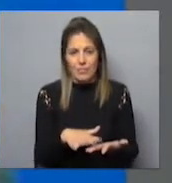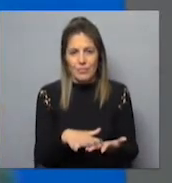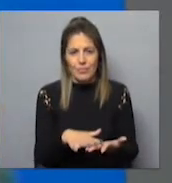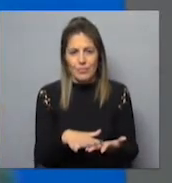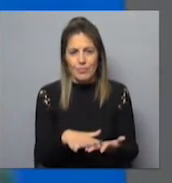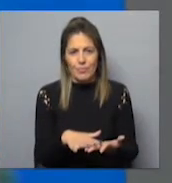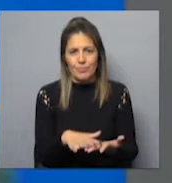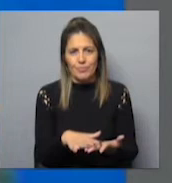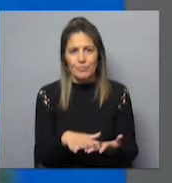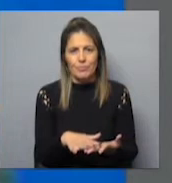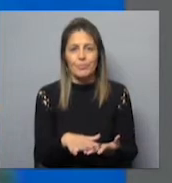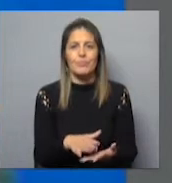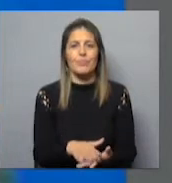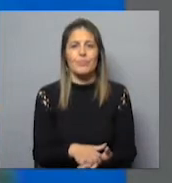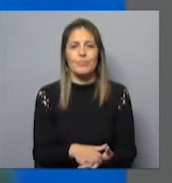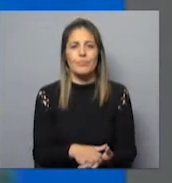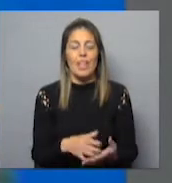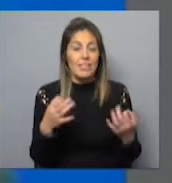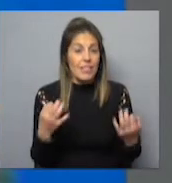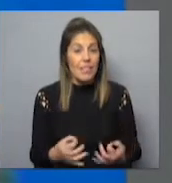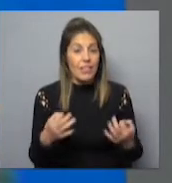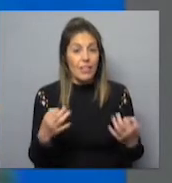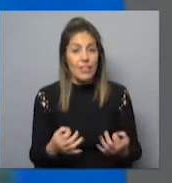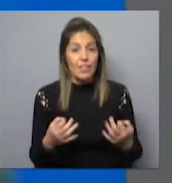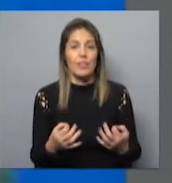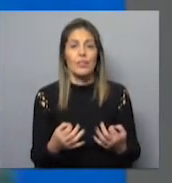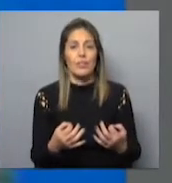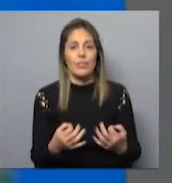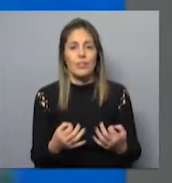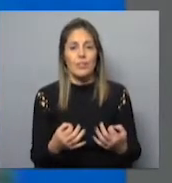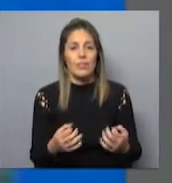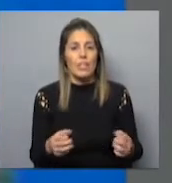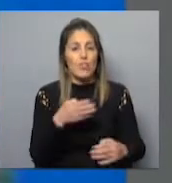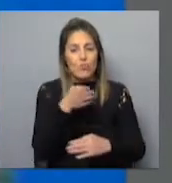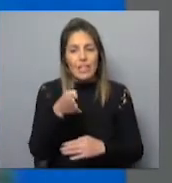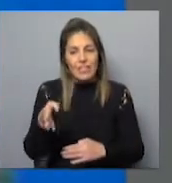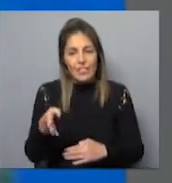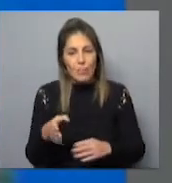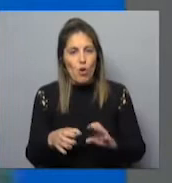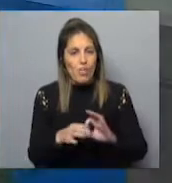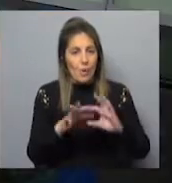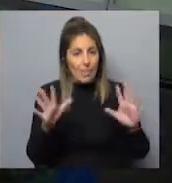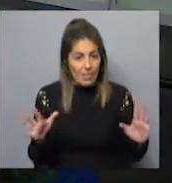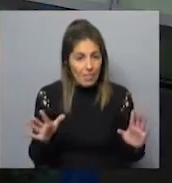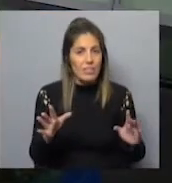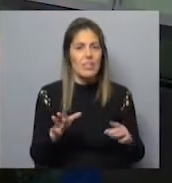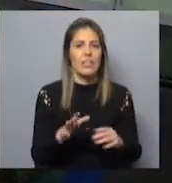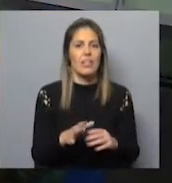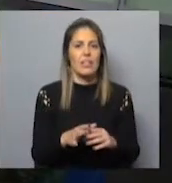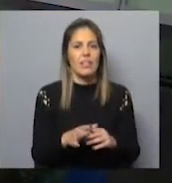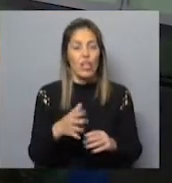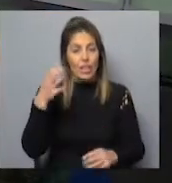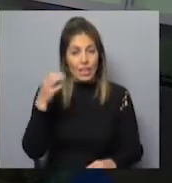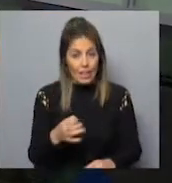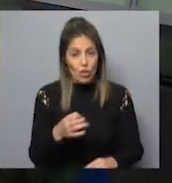o sea si realmente tenés un activismo independiente en donde creo